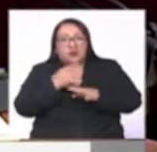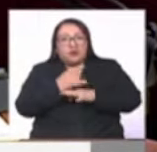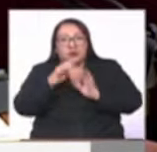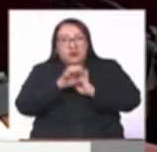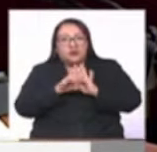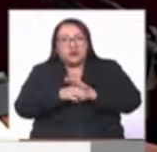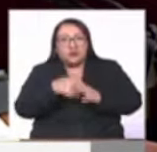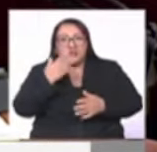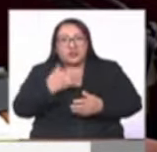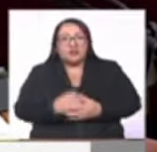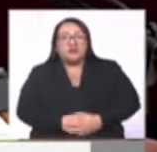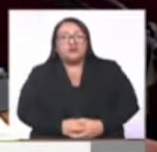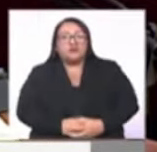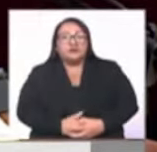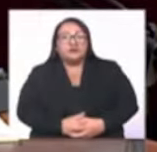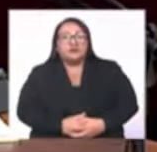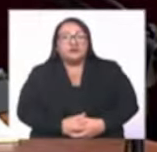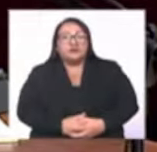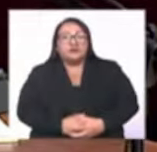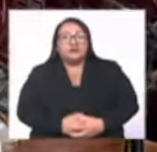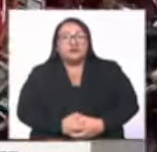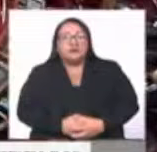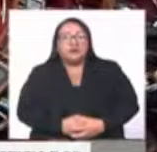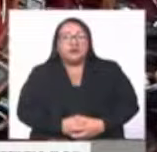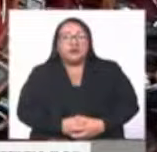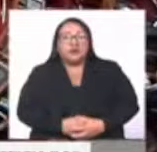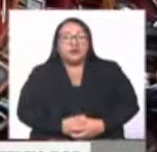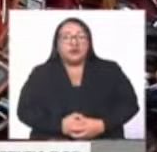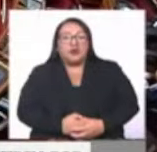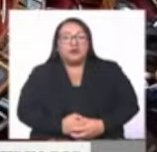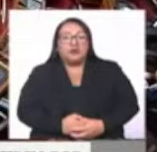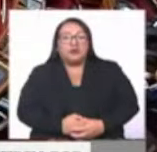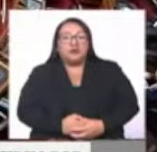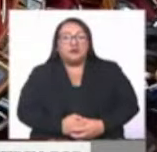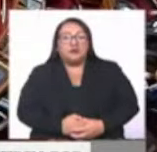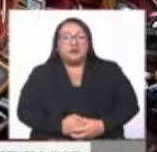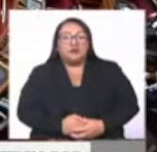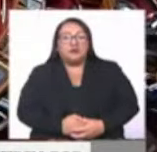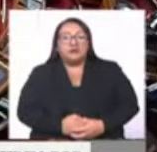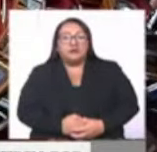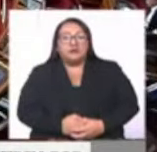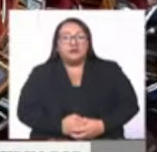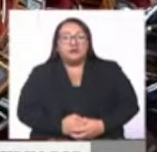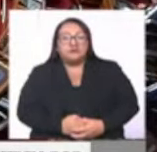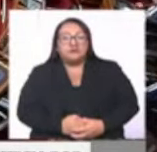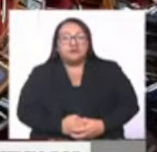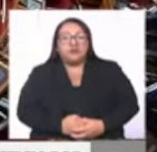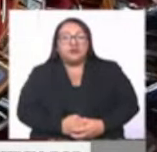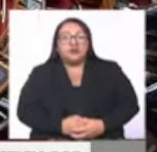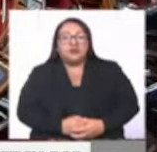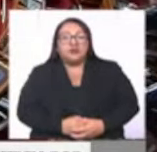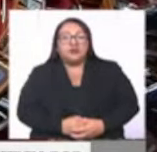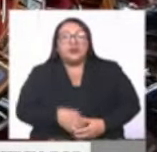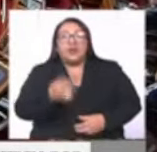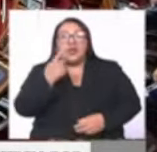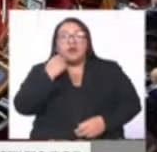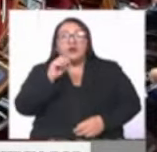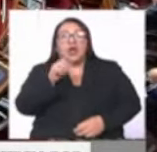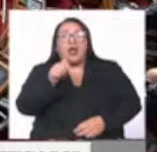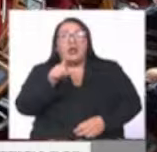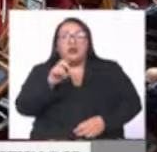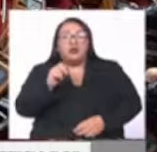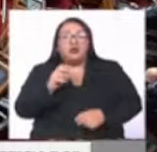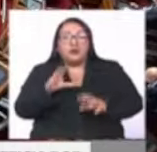constitucional Muchas gracias muy bien tiene la palabra el señor Aldo